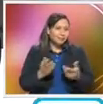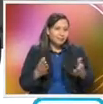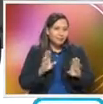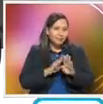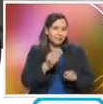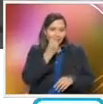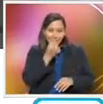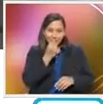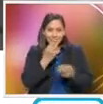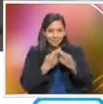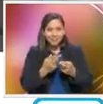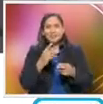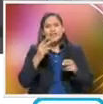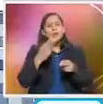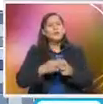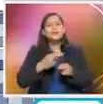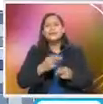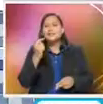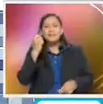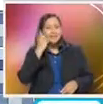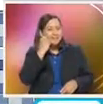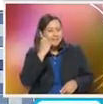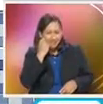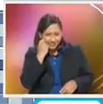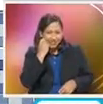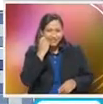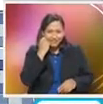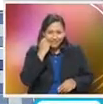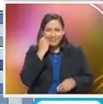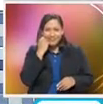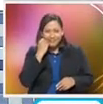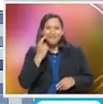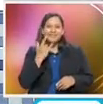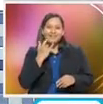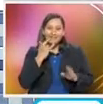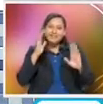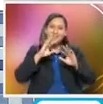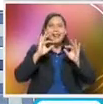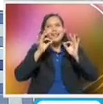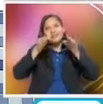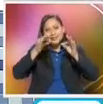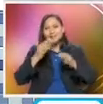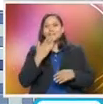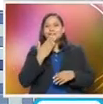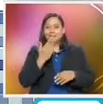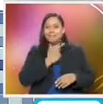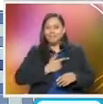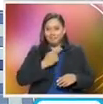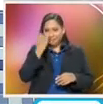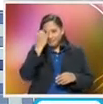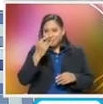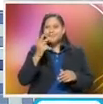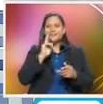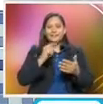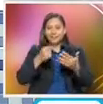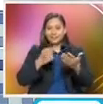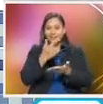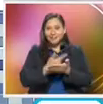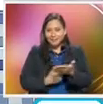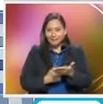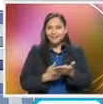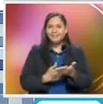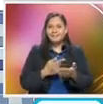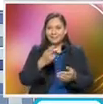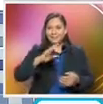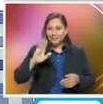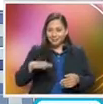te comiste. Aunque pero sea bueno, puro hueso, pero aunque no sea puro hueso, importa. entonces ahí estar entretenido comiendo. Eso es todo, me gusta la idea. Vamos Muy a ver los ingredientes Órale. de